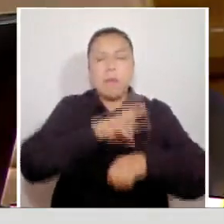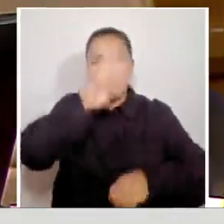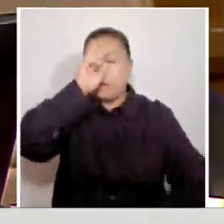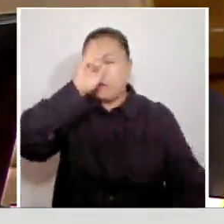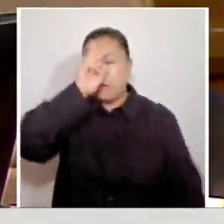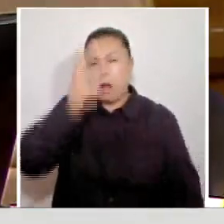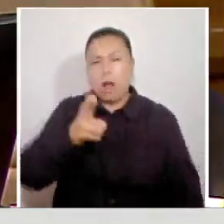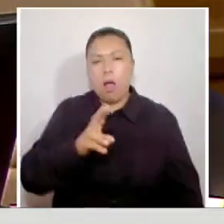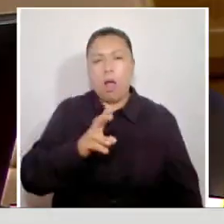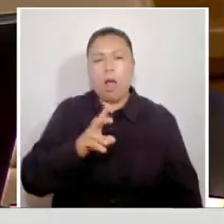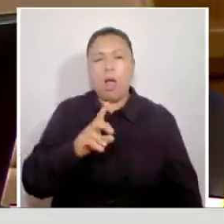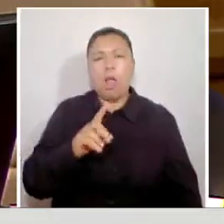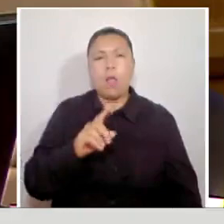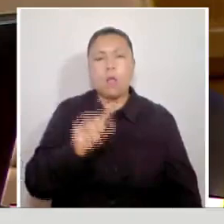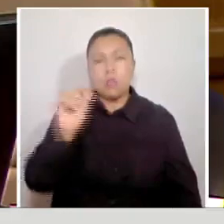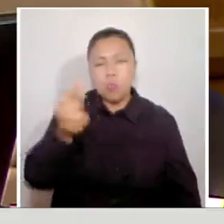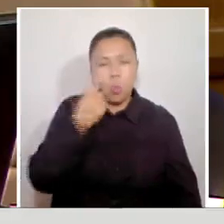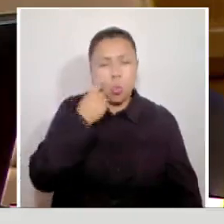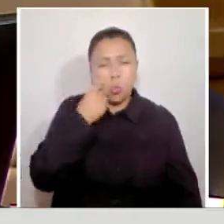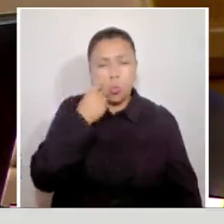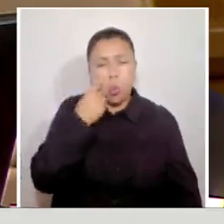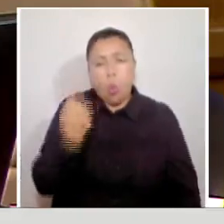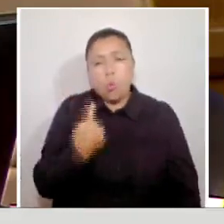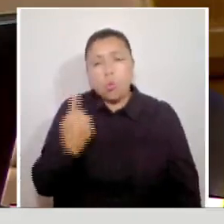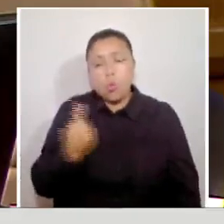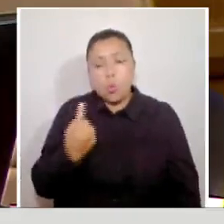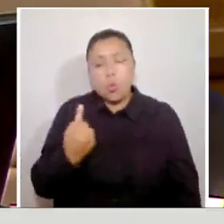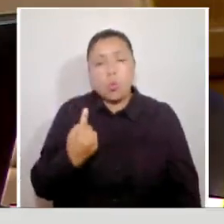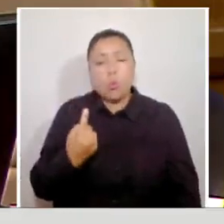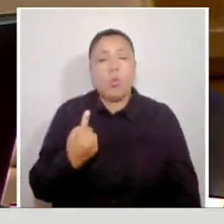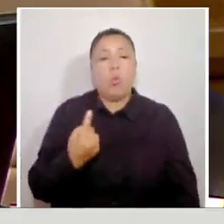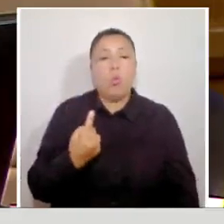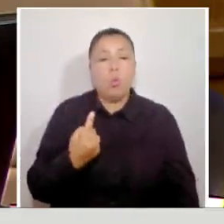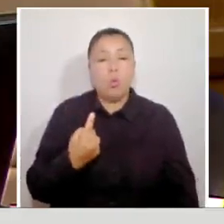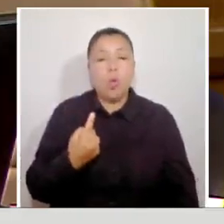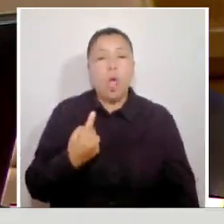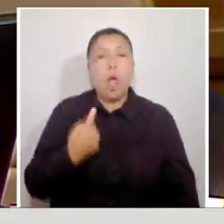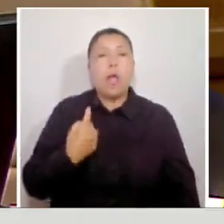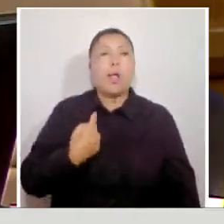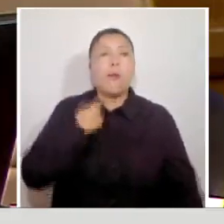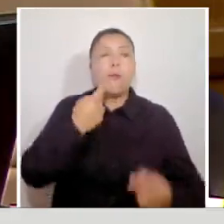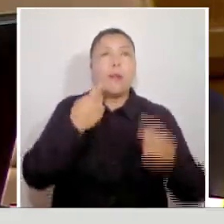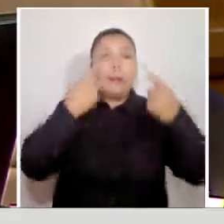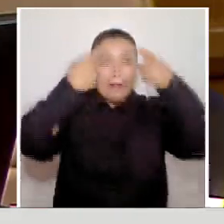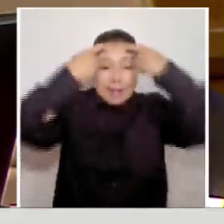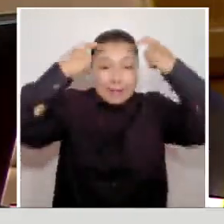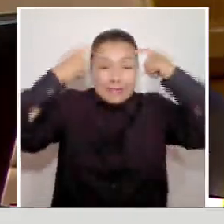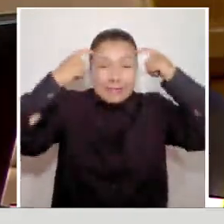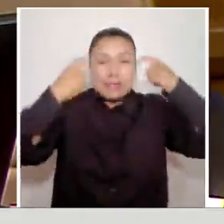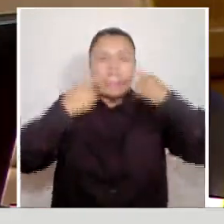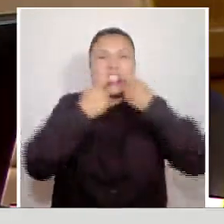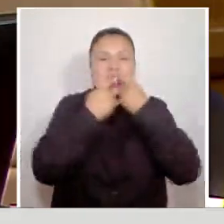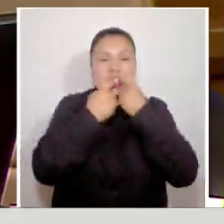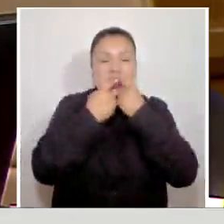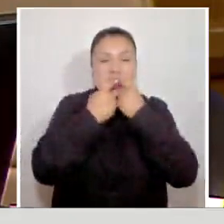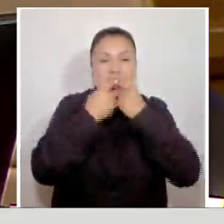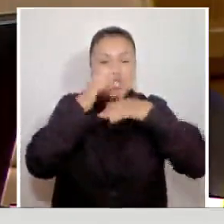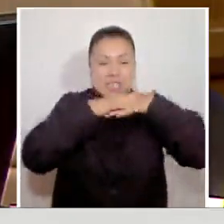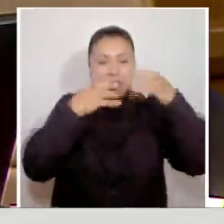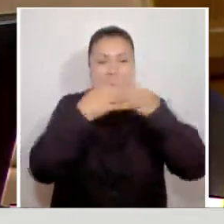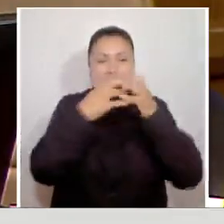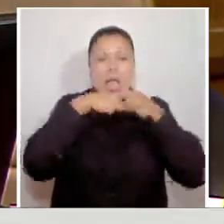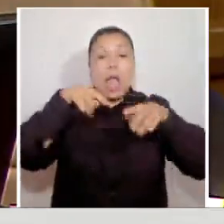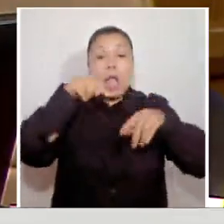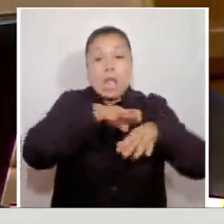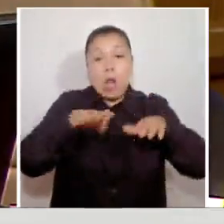frecuentes o huérfanas que afecta la cara el cráneo los dientes las manos y también los pies en